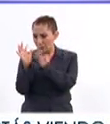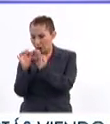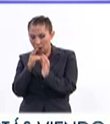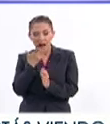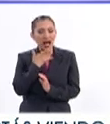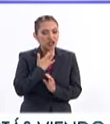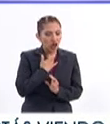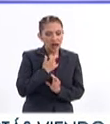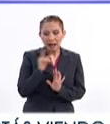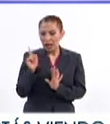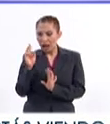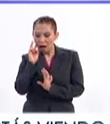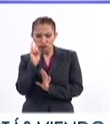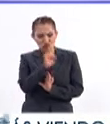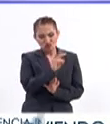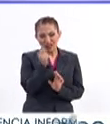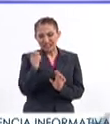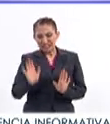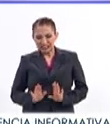una gasolina sea